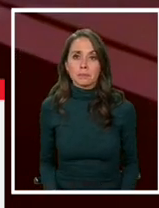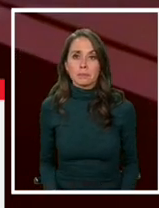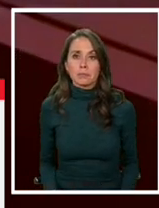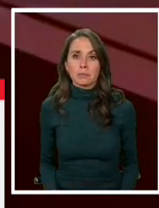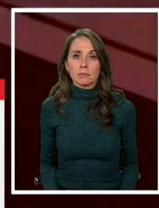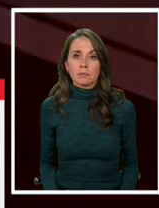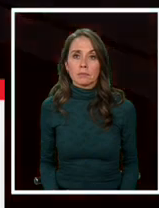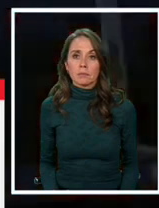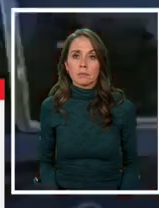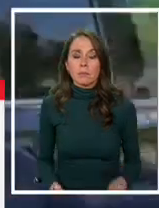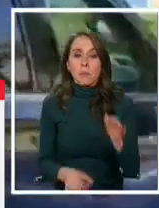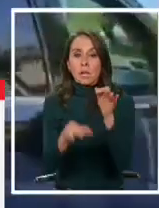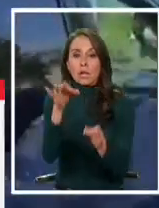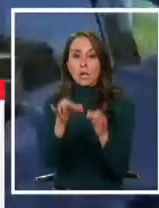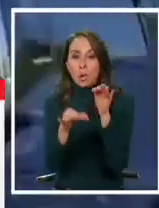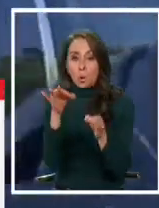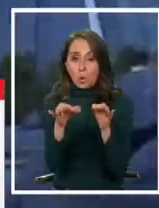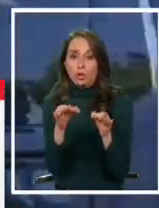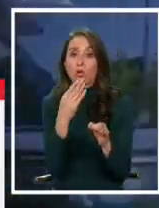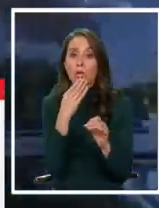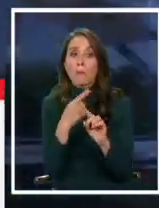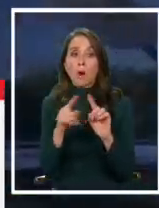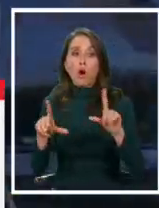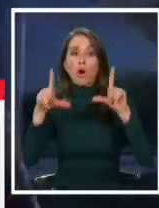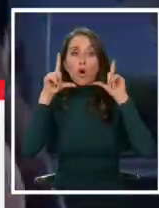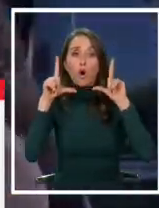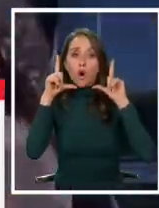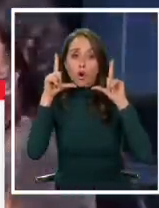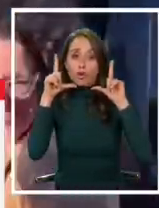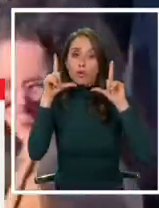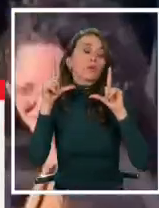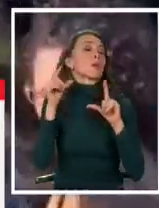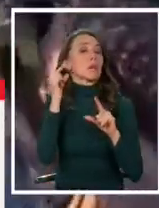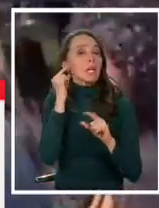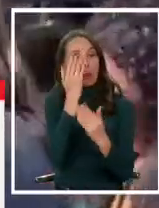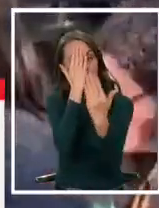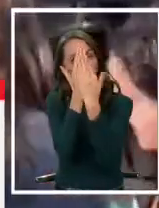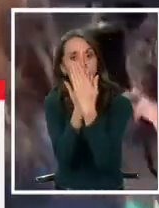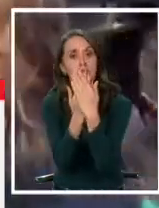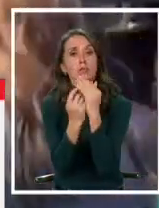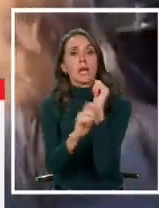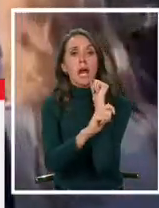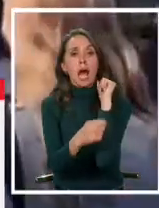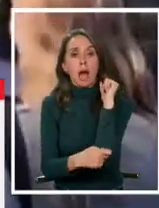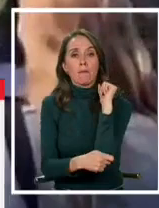suelo un juicio que ha tenido también otra protagonista La confrontación